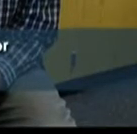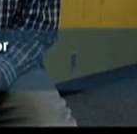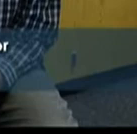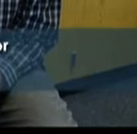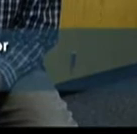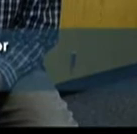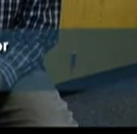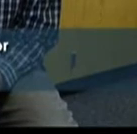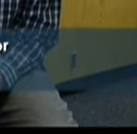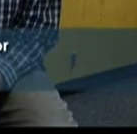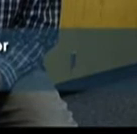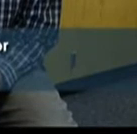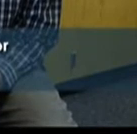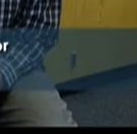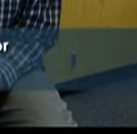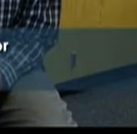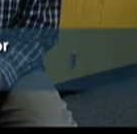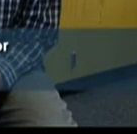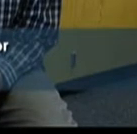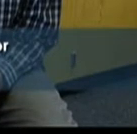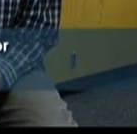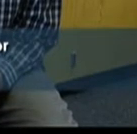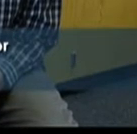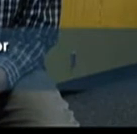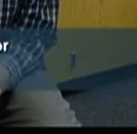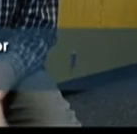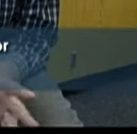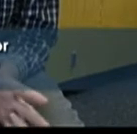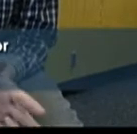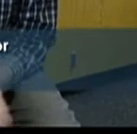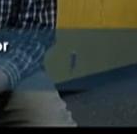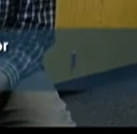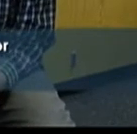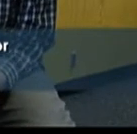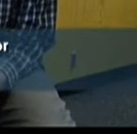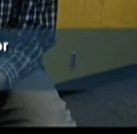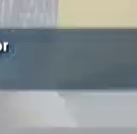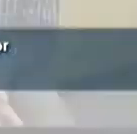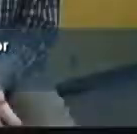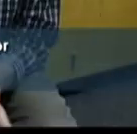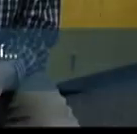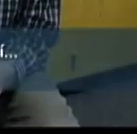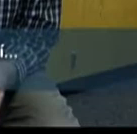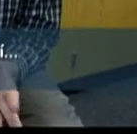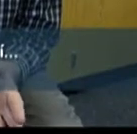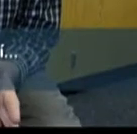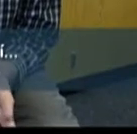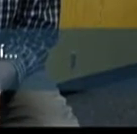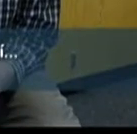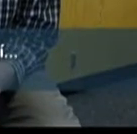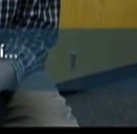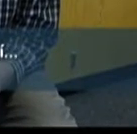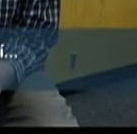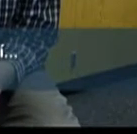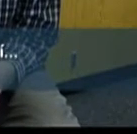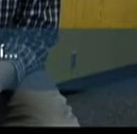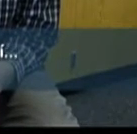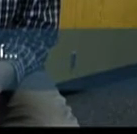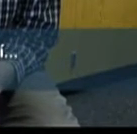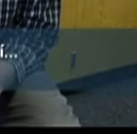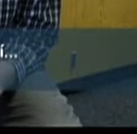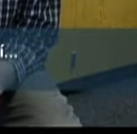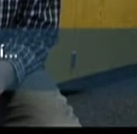scary at first because it'll be like hearing a totally different language. Be prepared, be